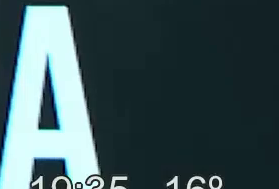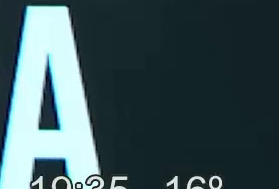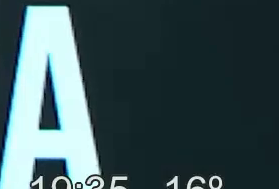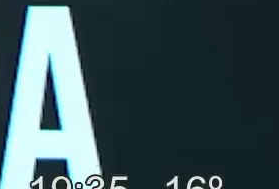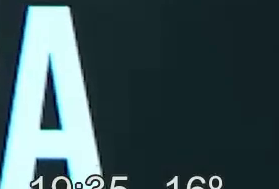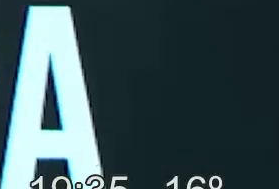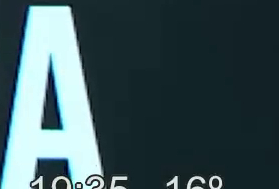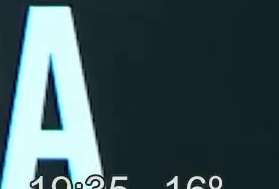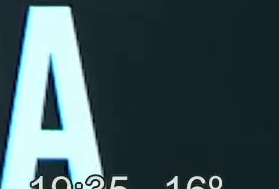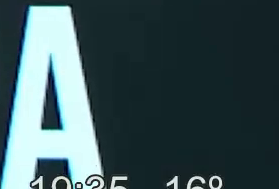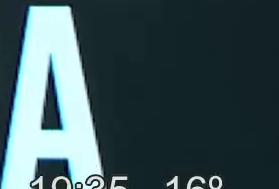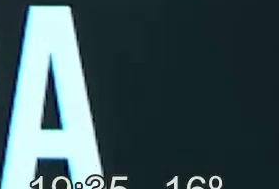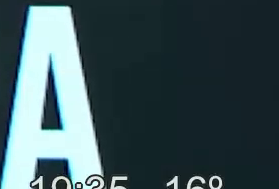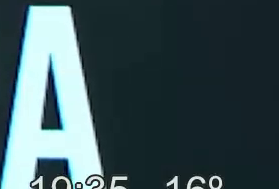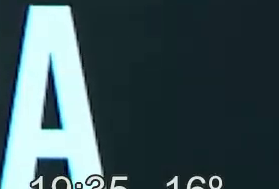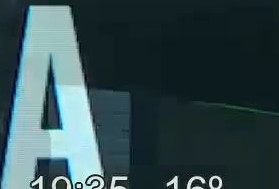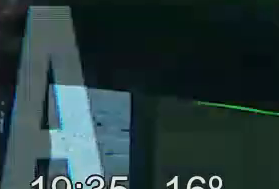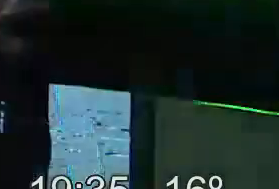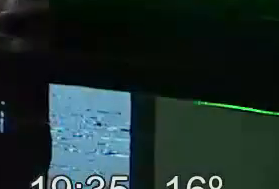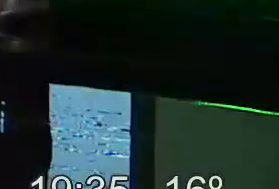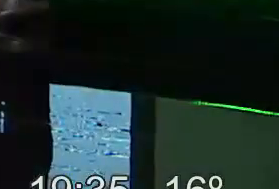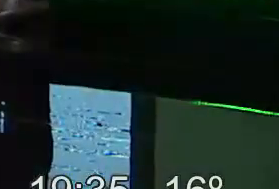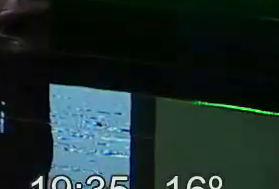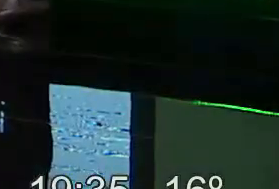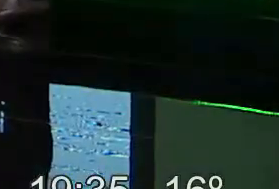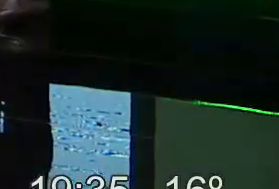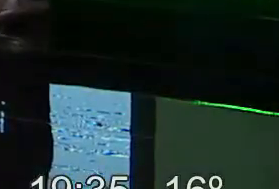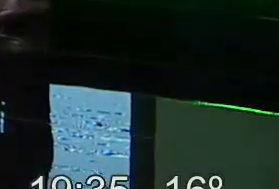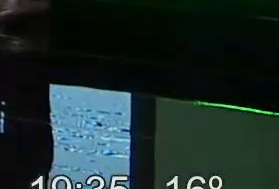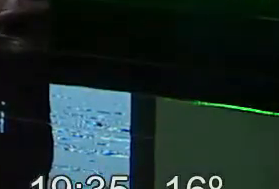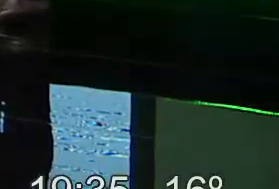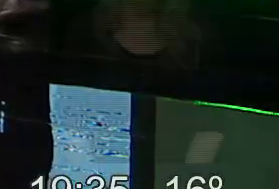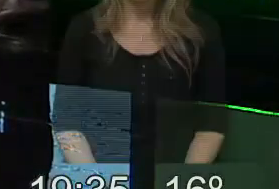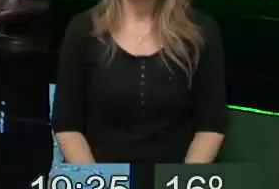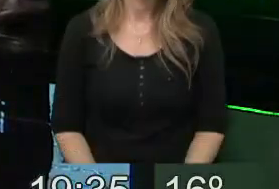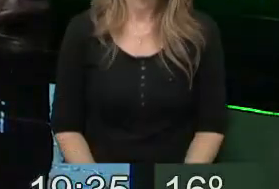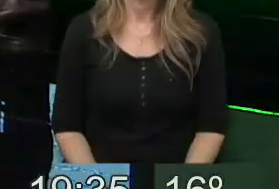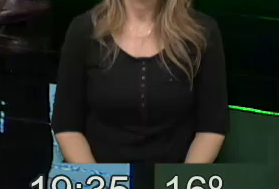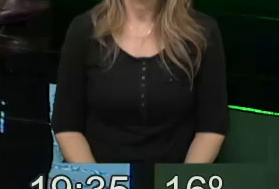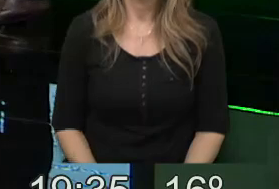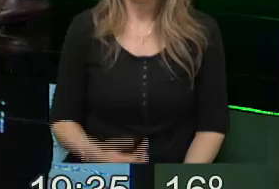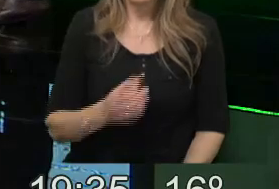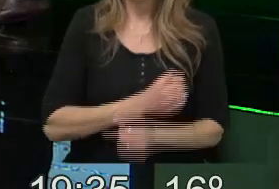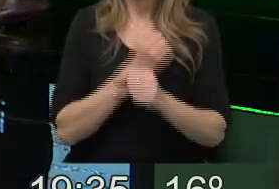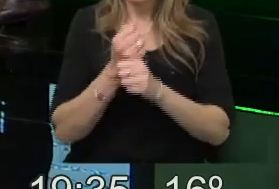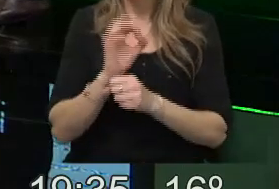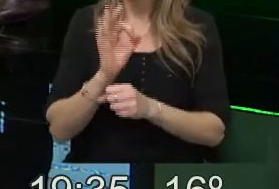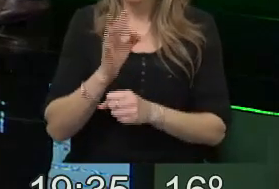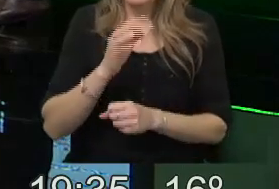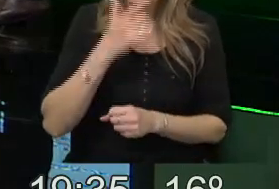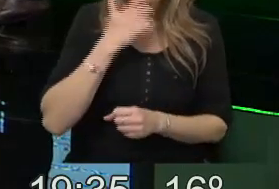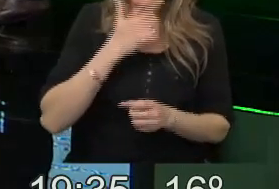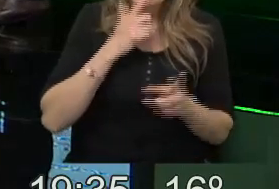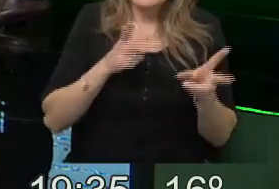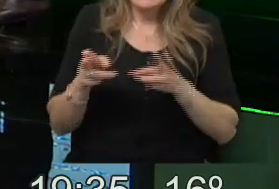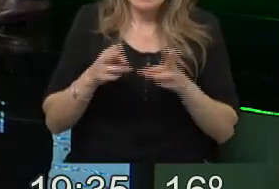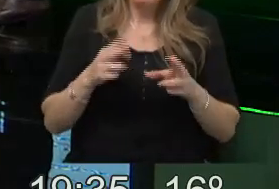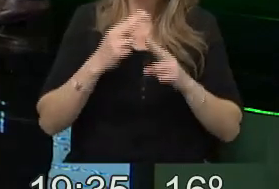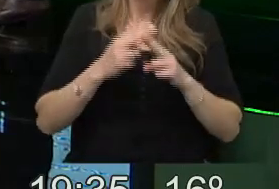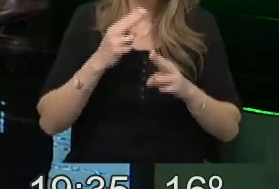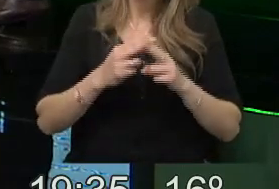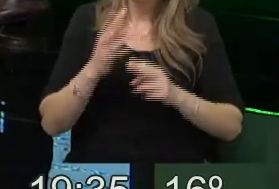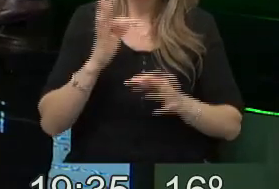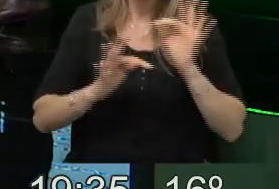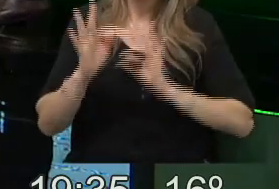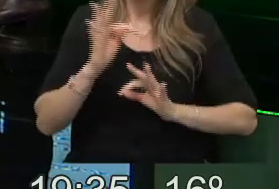obra que se va a presentar del 27 de septiembre al 9 de octubre en el Auditorio Nacional de la Reta, en la Sala Hugo Balso del Auditorio del